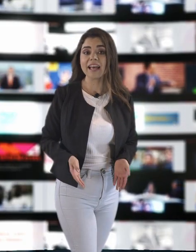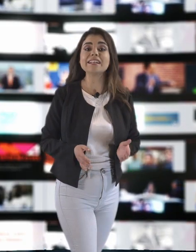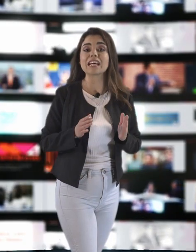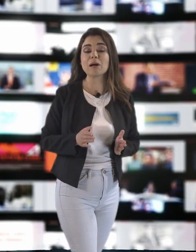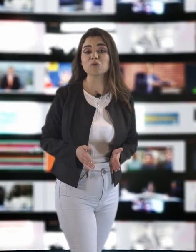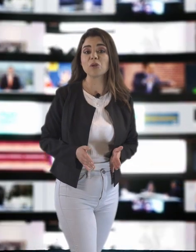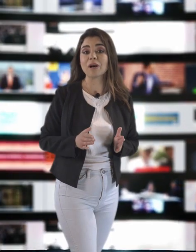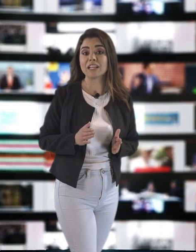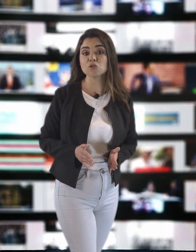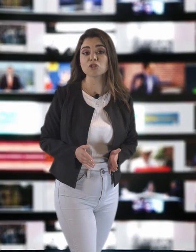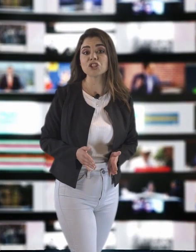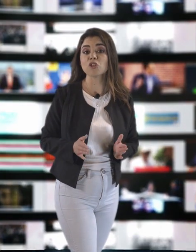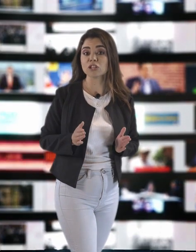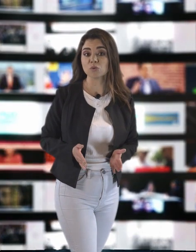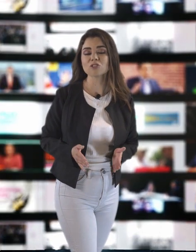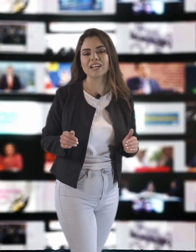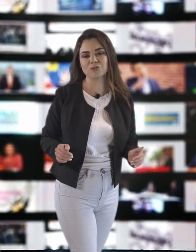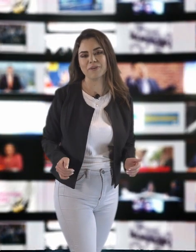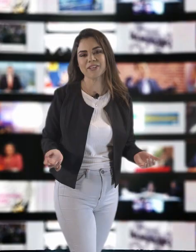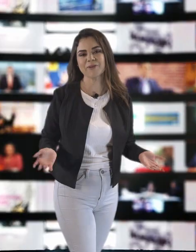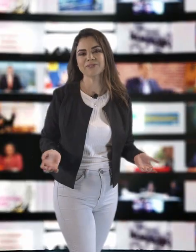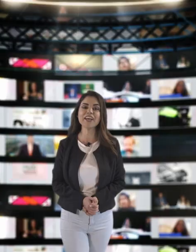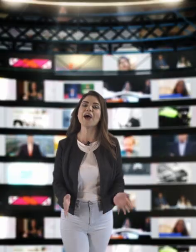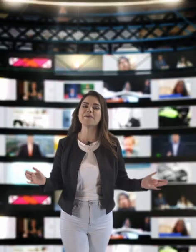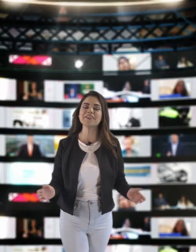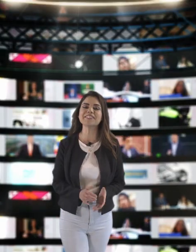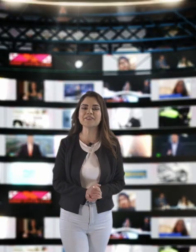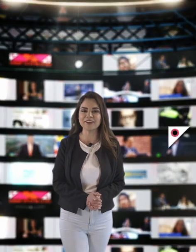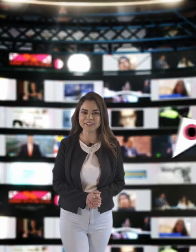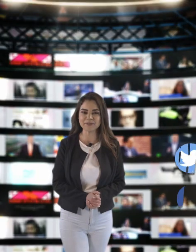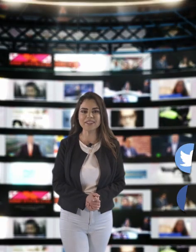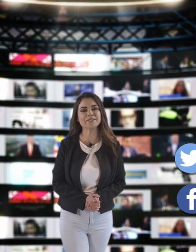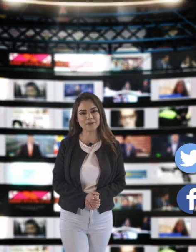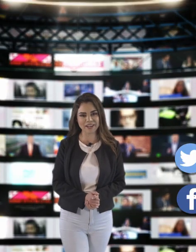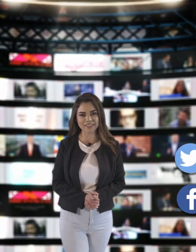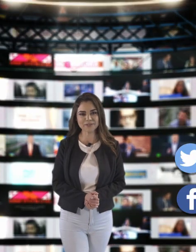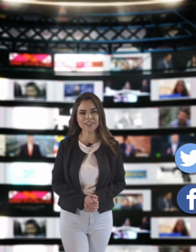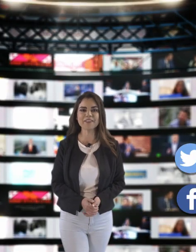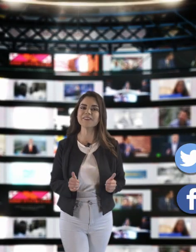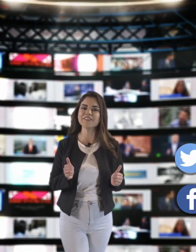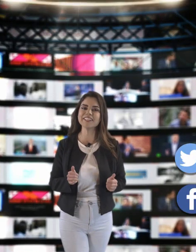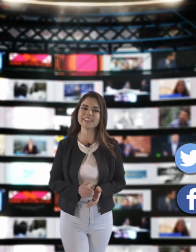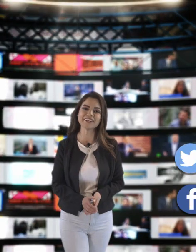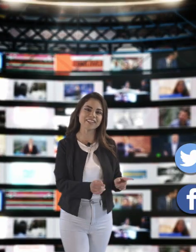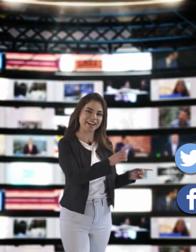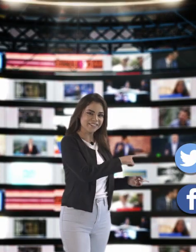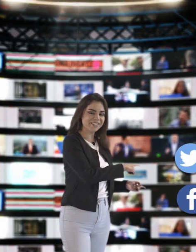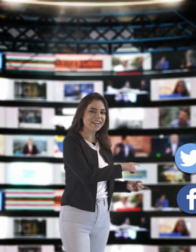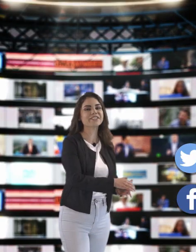esta semana estará vacunado el 42% de los adultos de la Ciudad de México. Amigos, esto fue en resumen. Espero que lo hayan disfrutado.